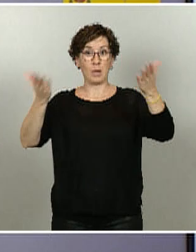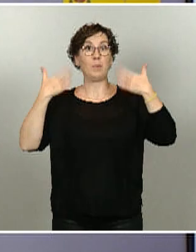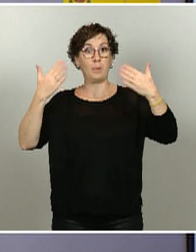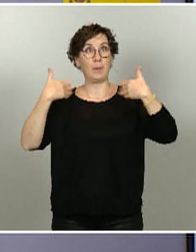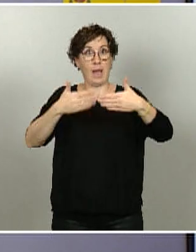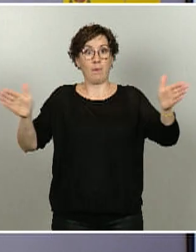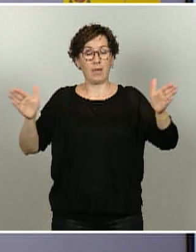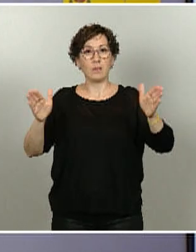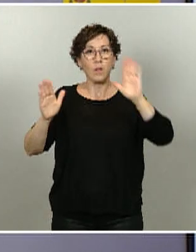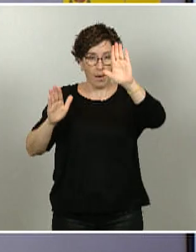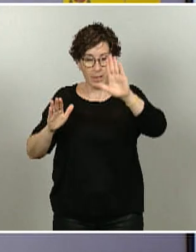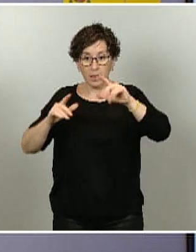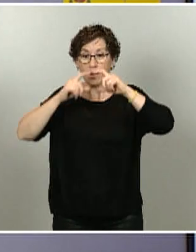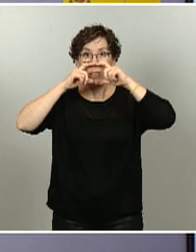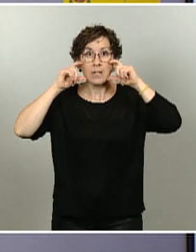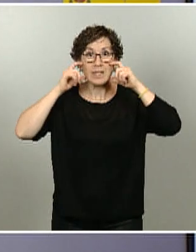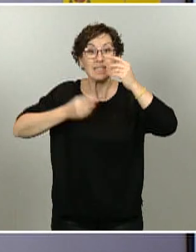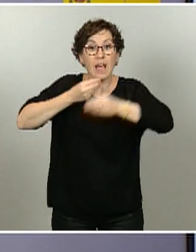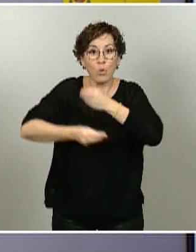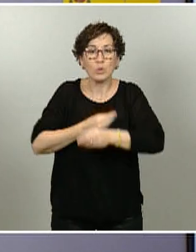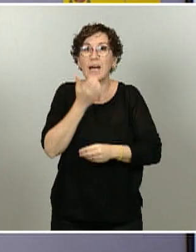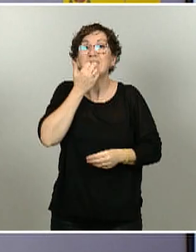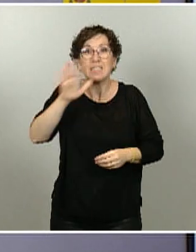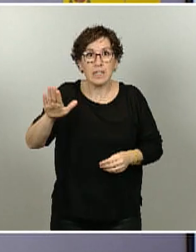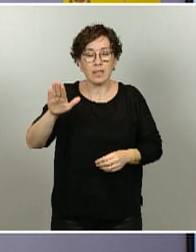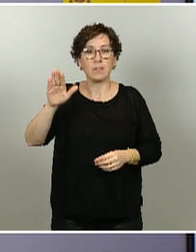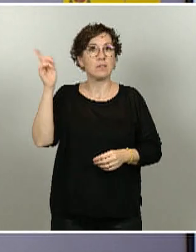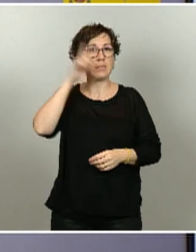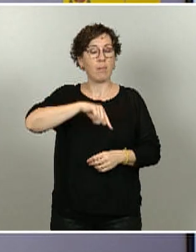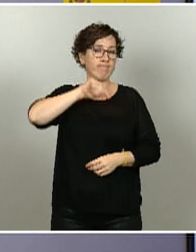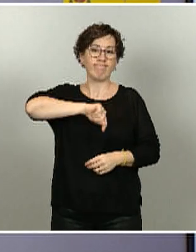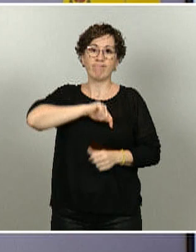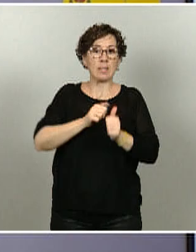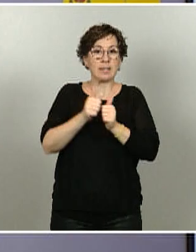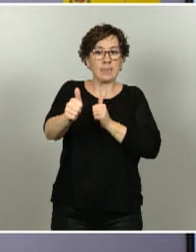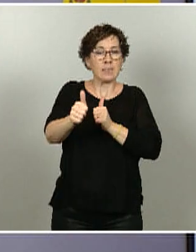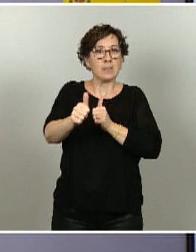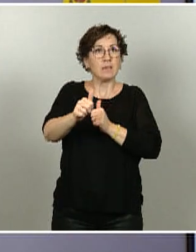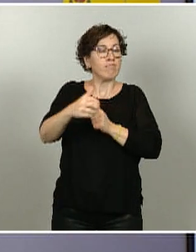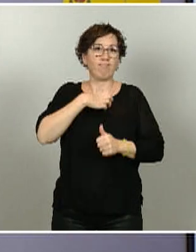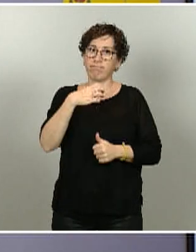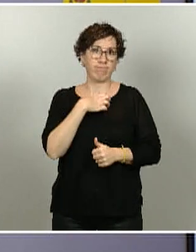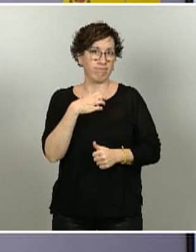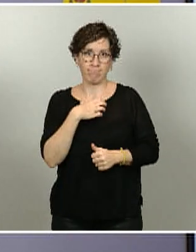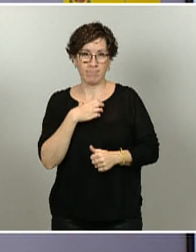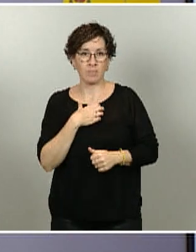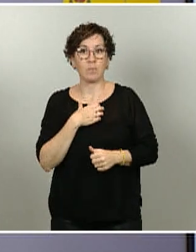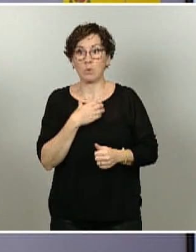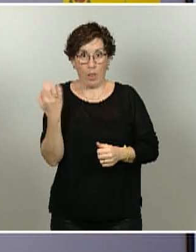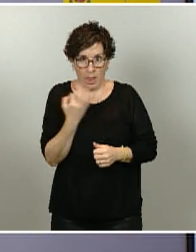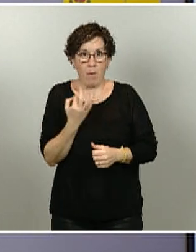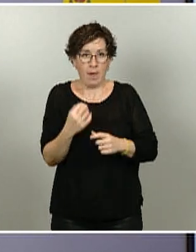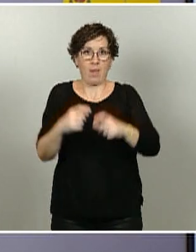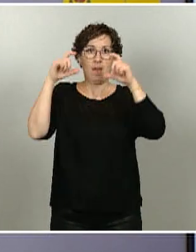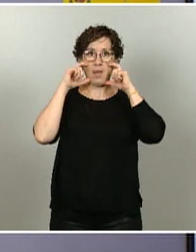utilizar cuando no se pueden mantener las distancias de seguridad y, por lo tanto, tiene que ser en momentos concretos, cuando